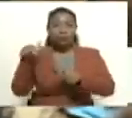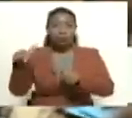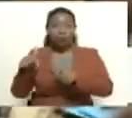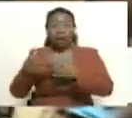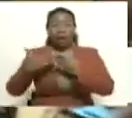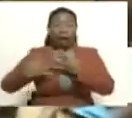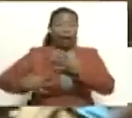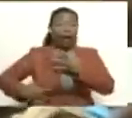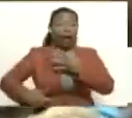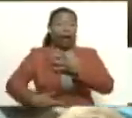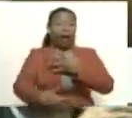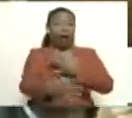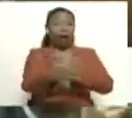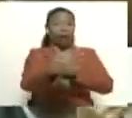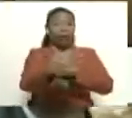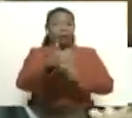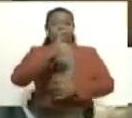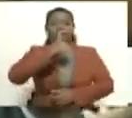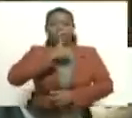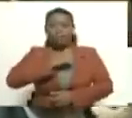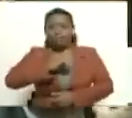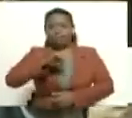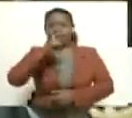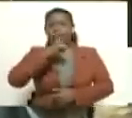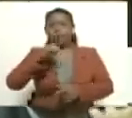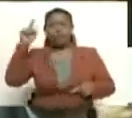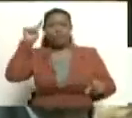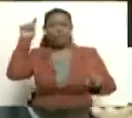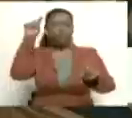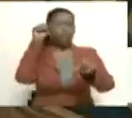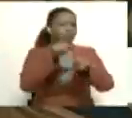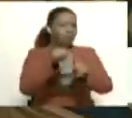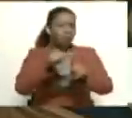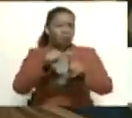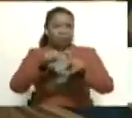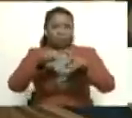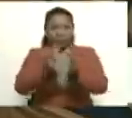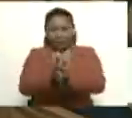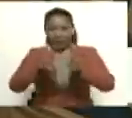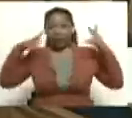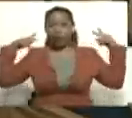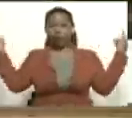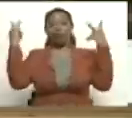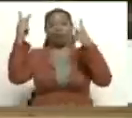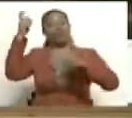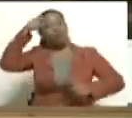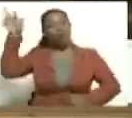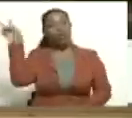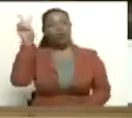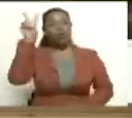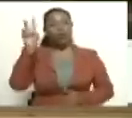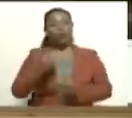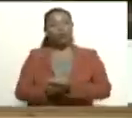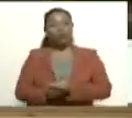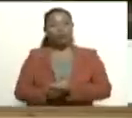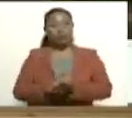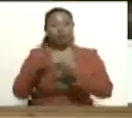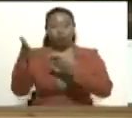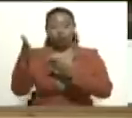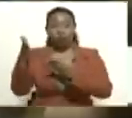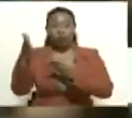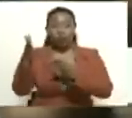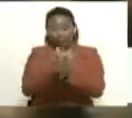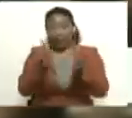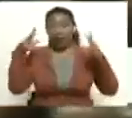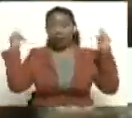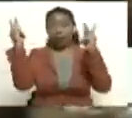de continuar resistiendo rumbo a la gran victoria del pueblo venezolano, que es la gran